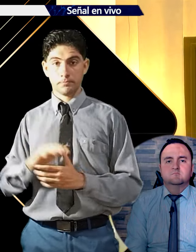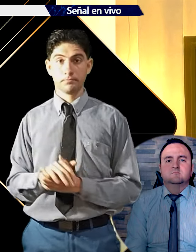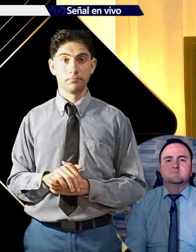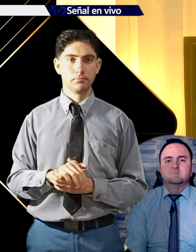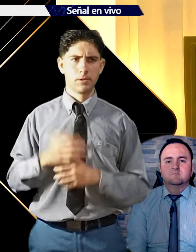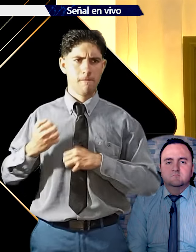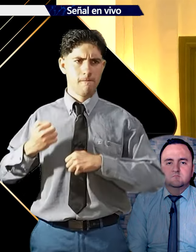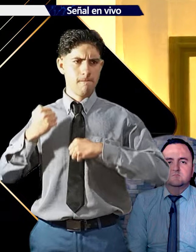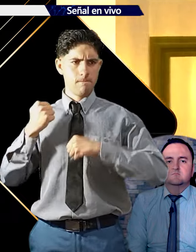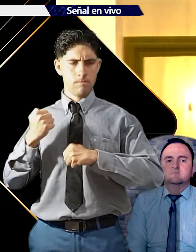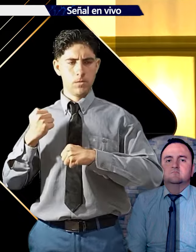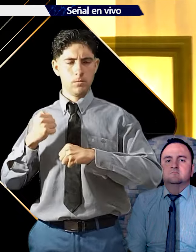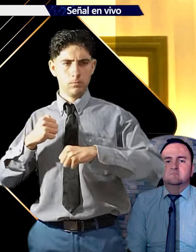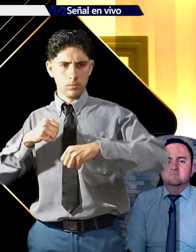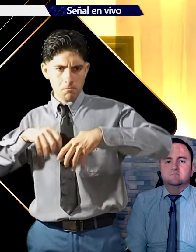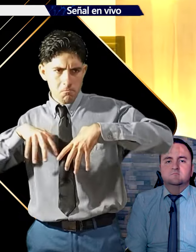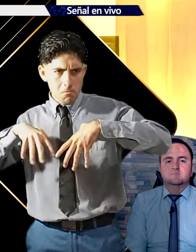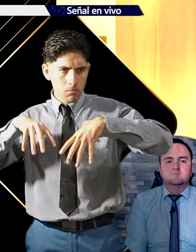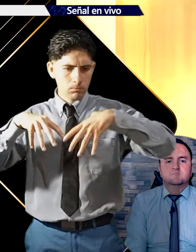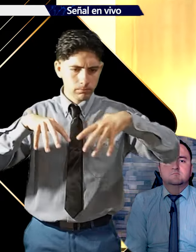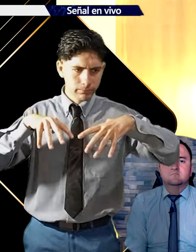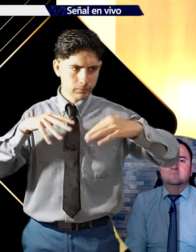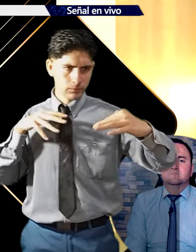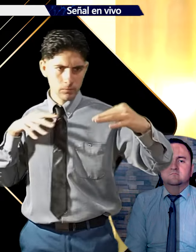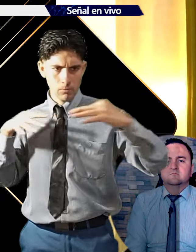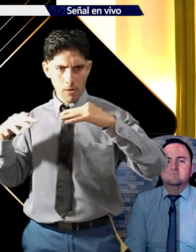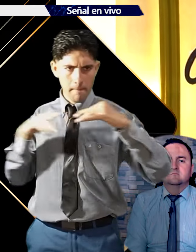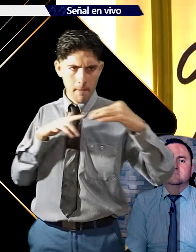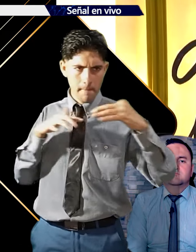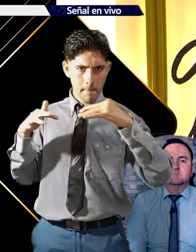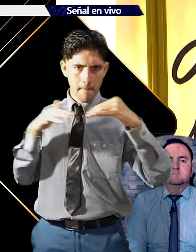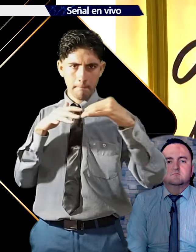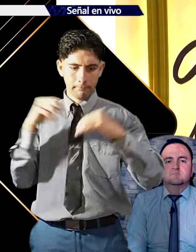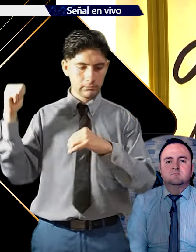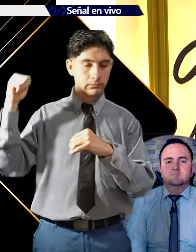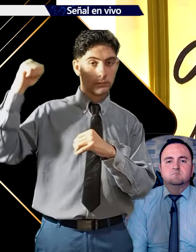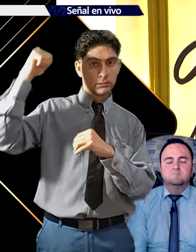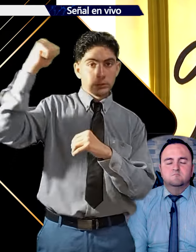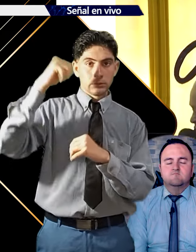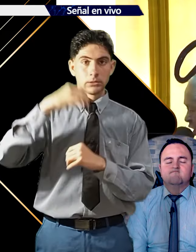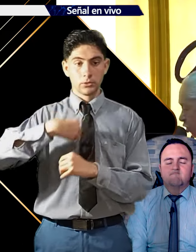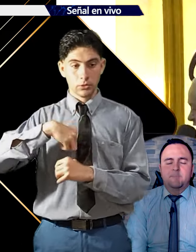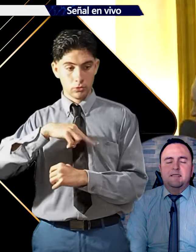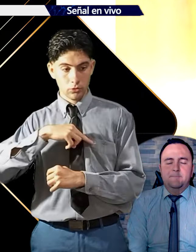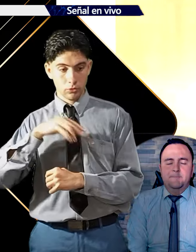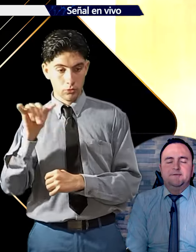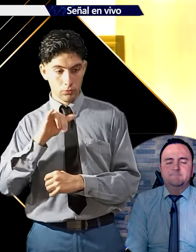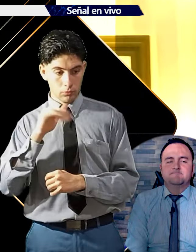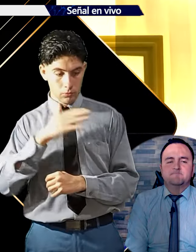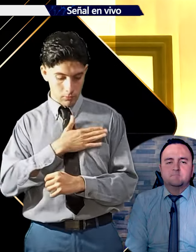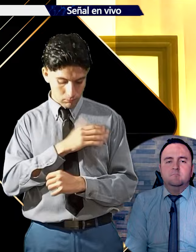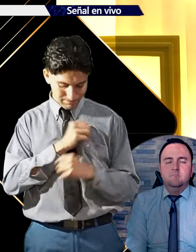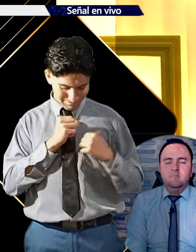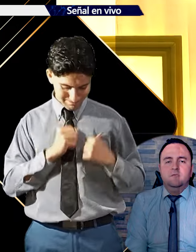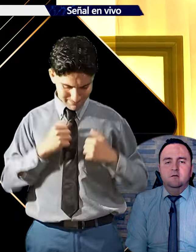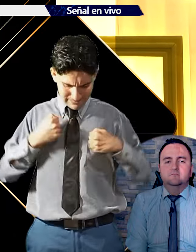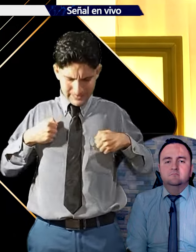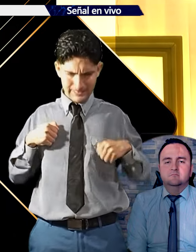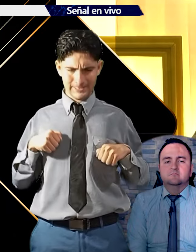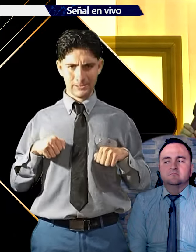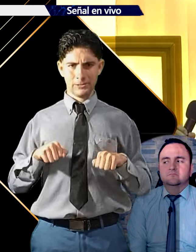de león, de la tribu de Judá, nuestra mente se llene de ese espíritu de valor, de persistencia,